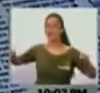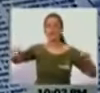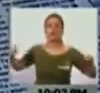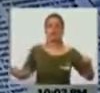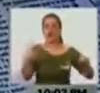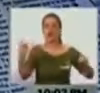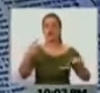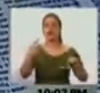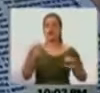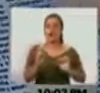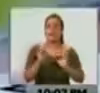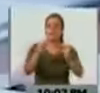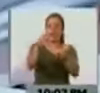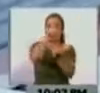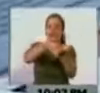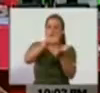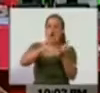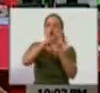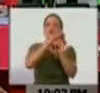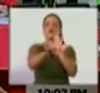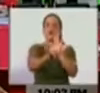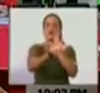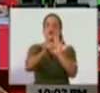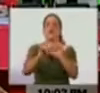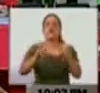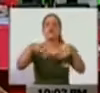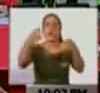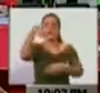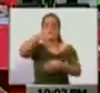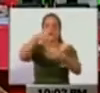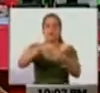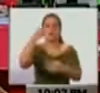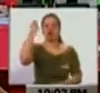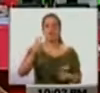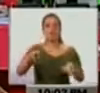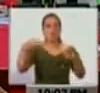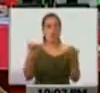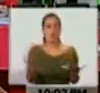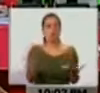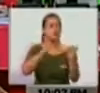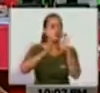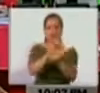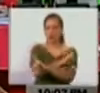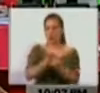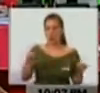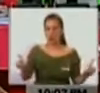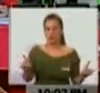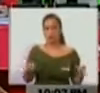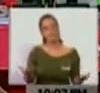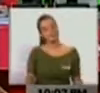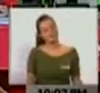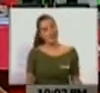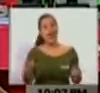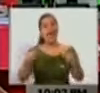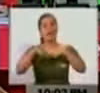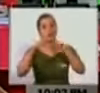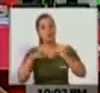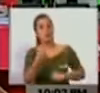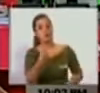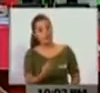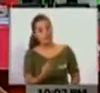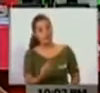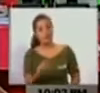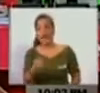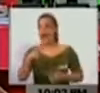la constitución de un nuevo parlamento decente, no corrupto. Por eso es que Aristóbulo sigue del lado de la revolución, porque toda su